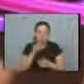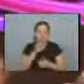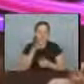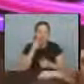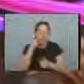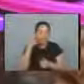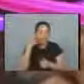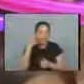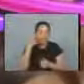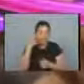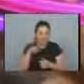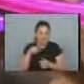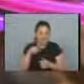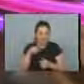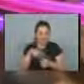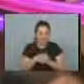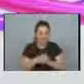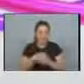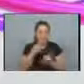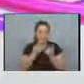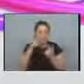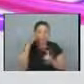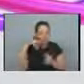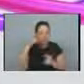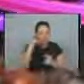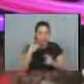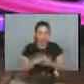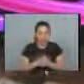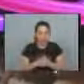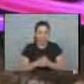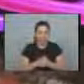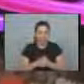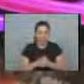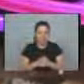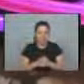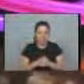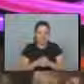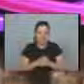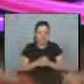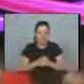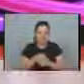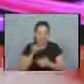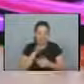Oeste, mirá, mirá. Delfín hasta el fin y Wendy Zulka. Yo no sé quiénes son.